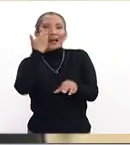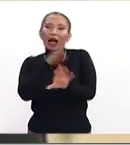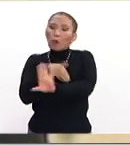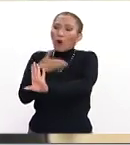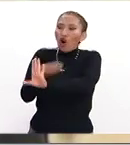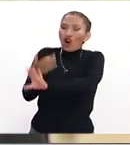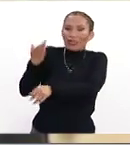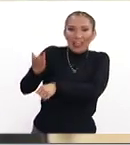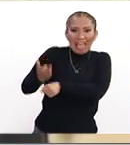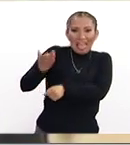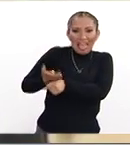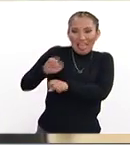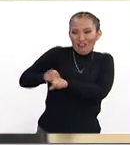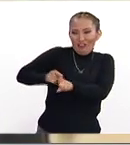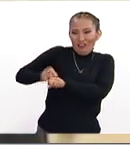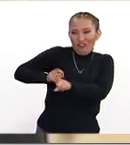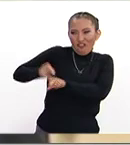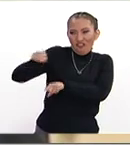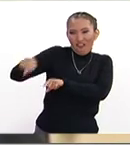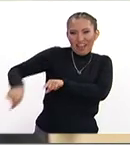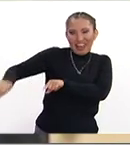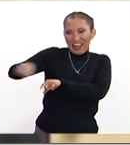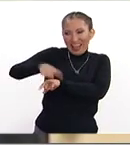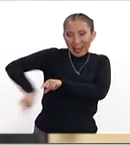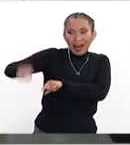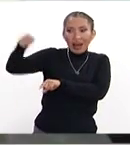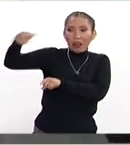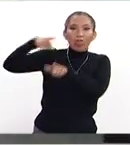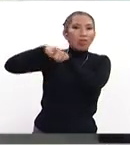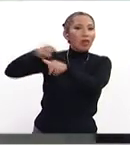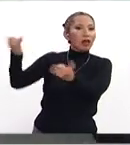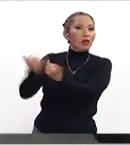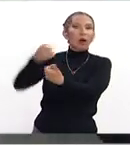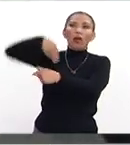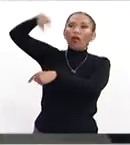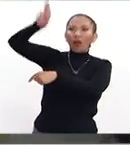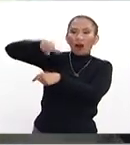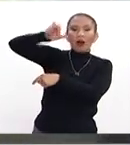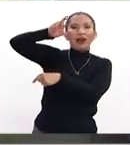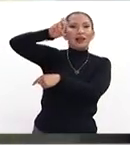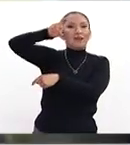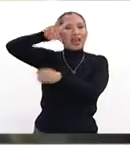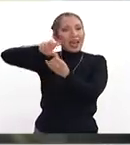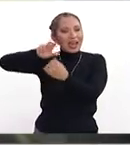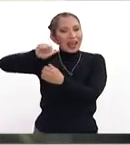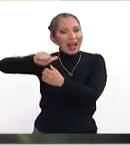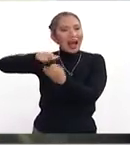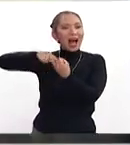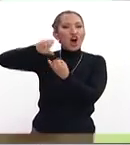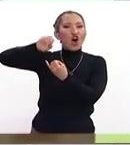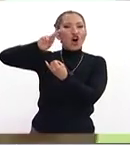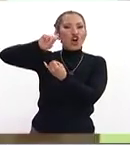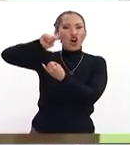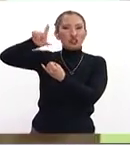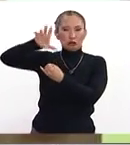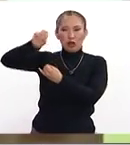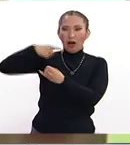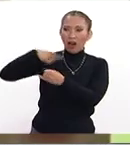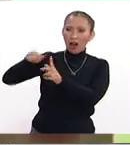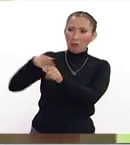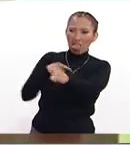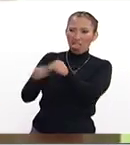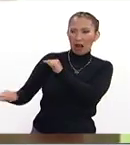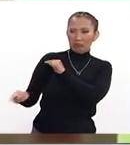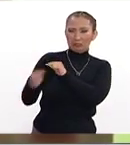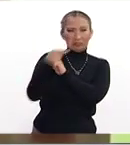contra la permanencia de los murales que hacían los pintores como Rivera, Orozco y Siqueiros, que quedaban ahora sí que